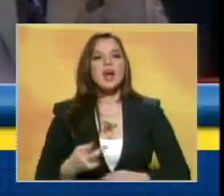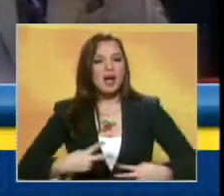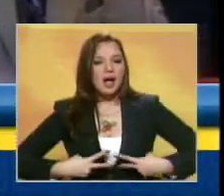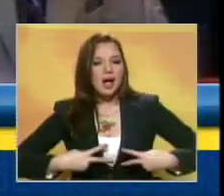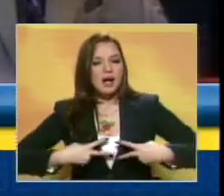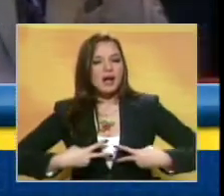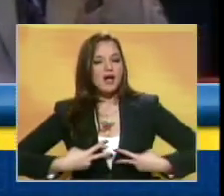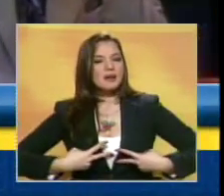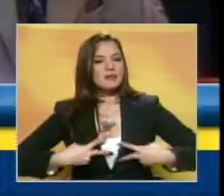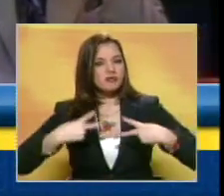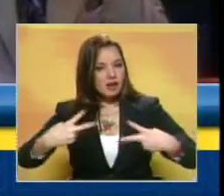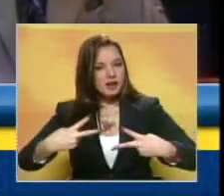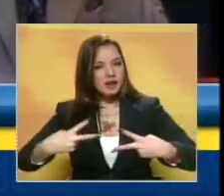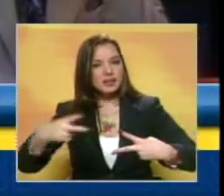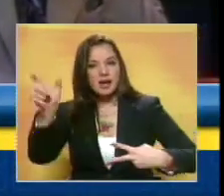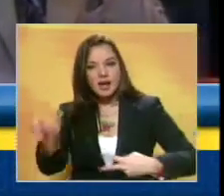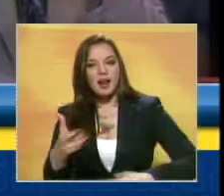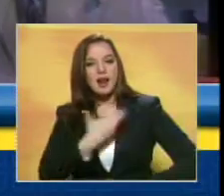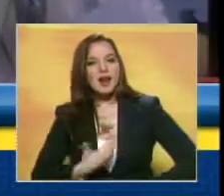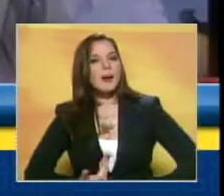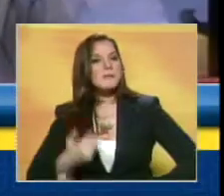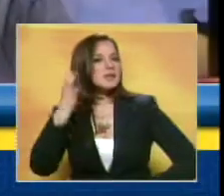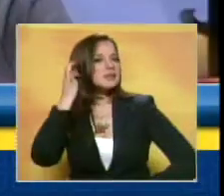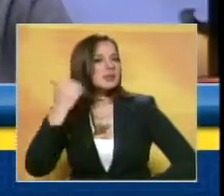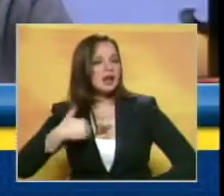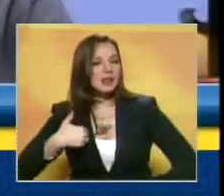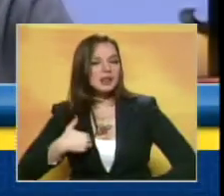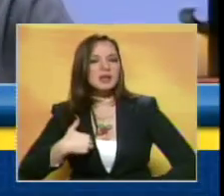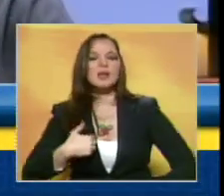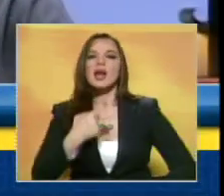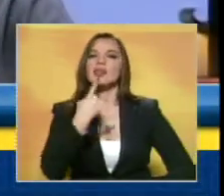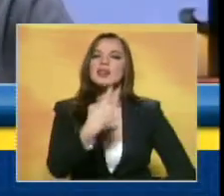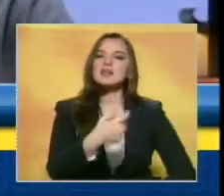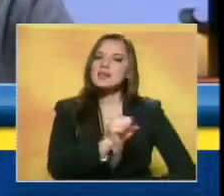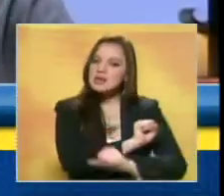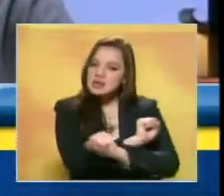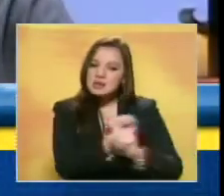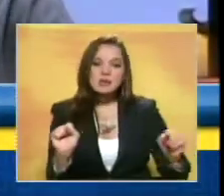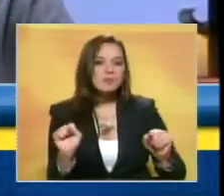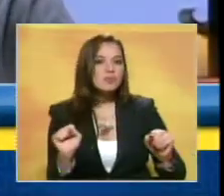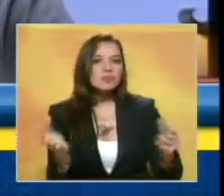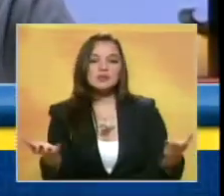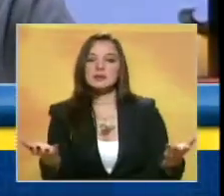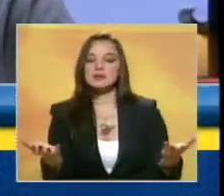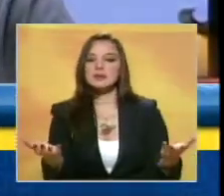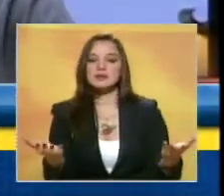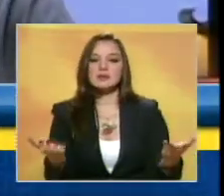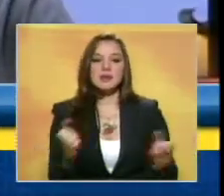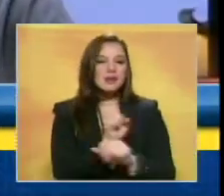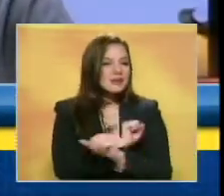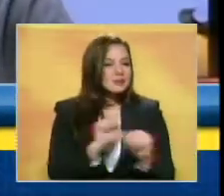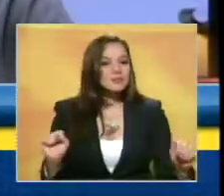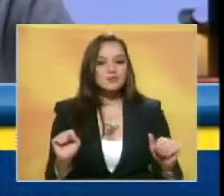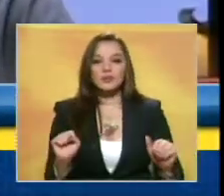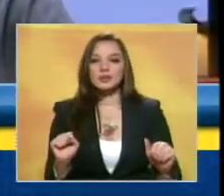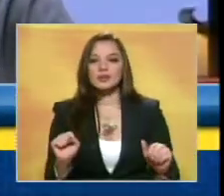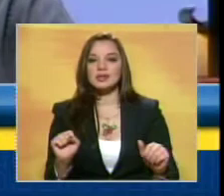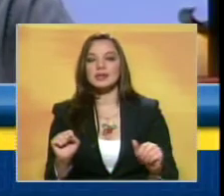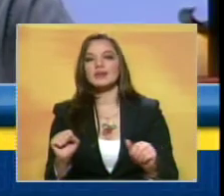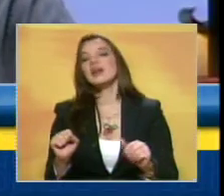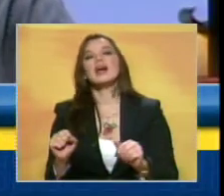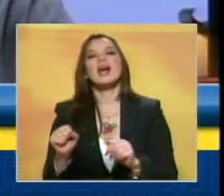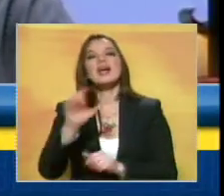caracteriza a la presidenta Cristina Fernández. Es imposible, ha dicho la presidenta, es imposible destinar